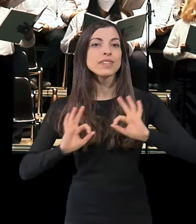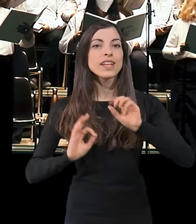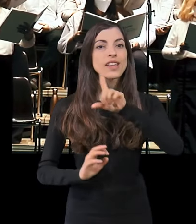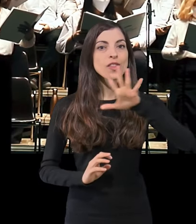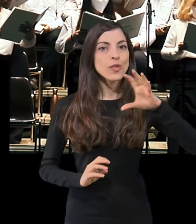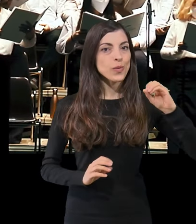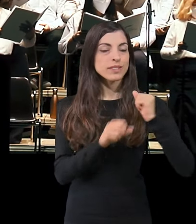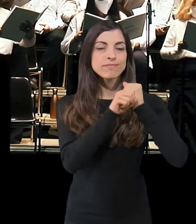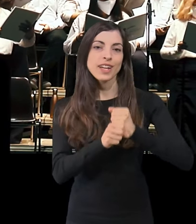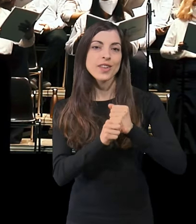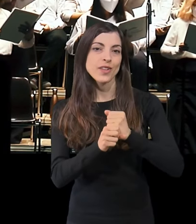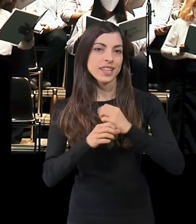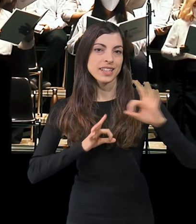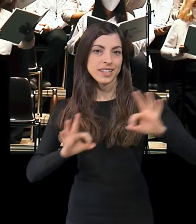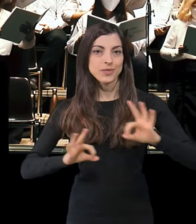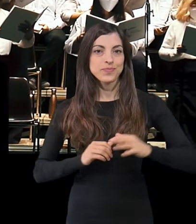150 aniversario del teatro.